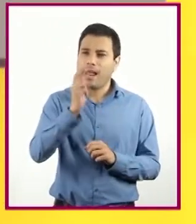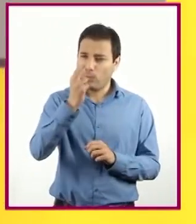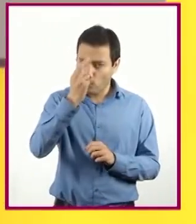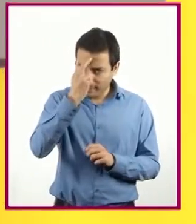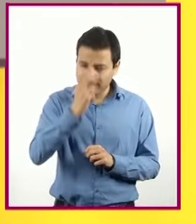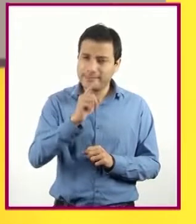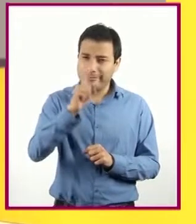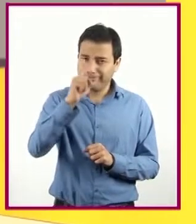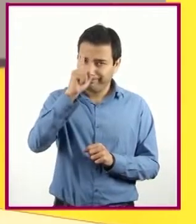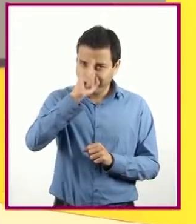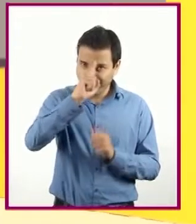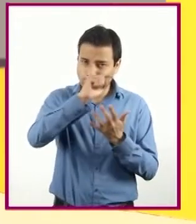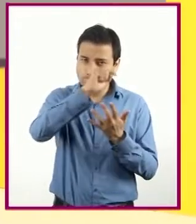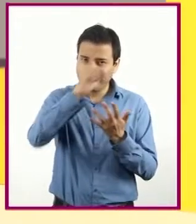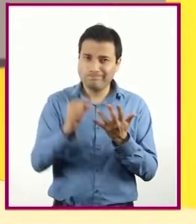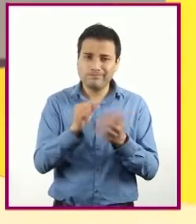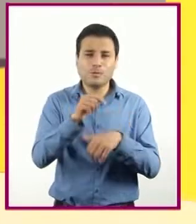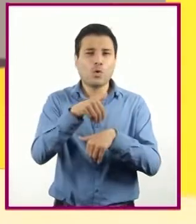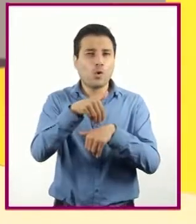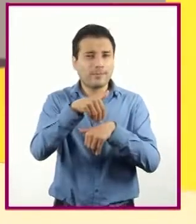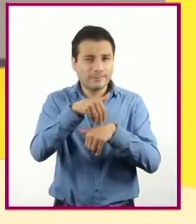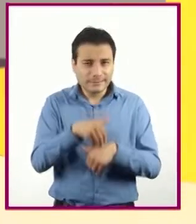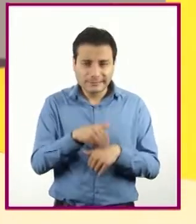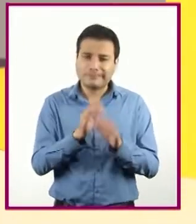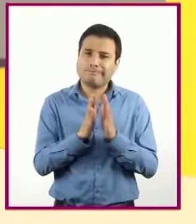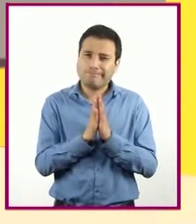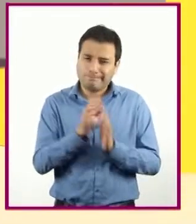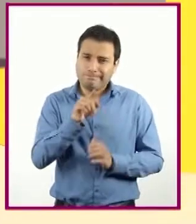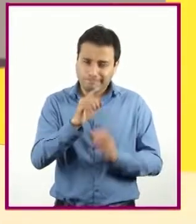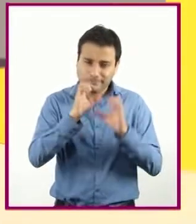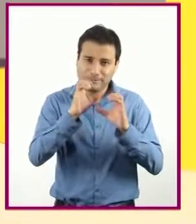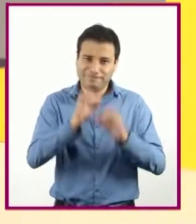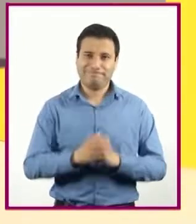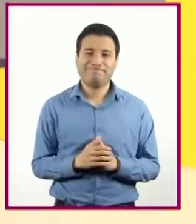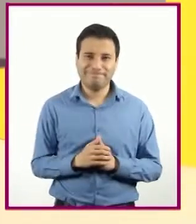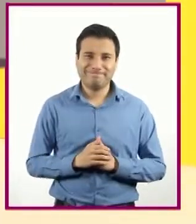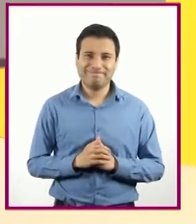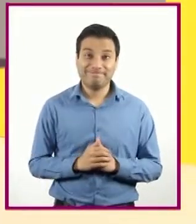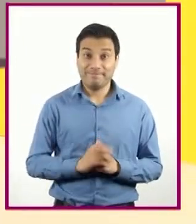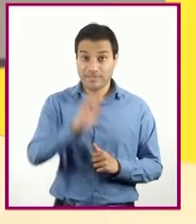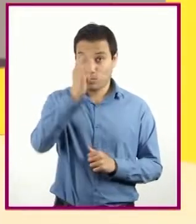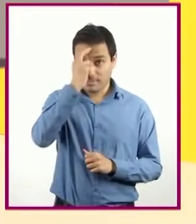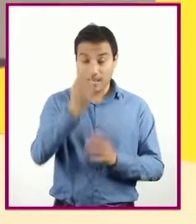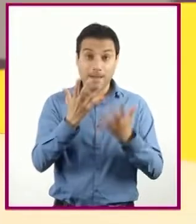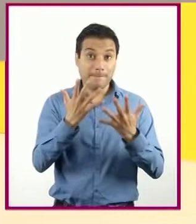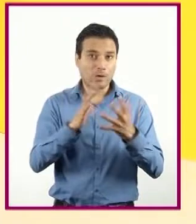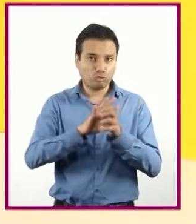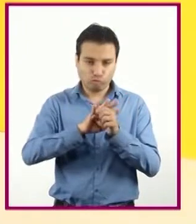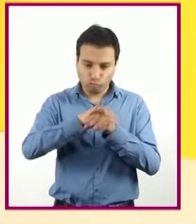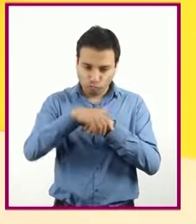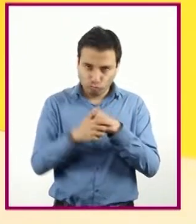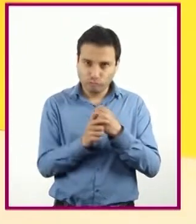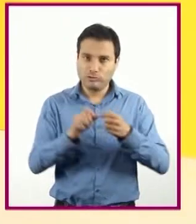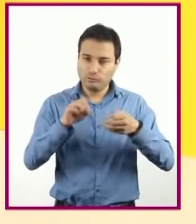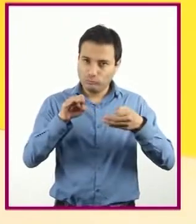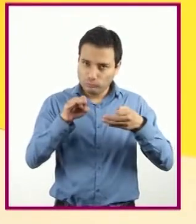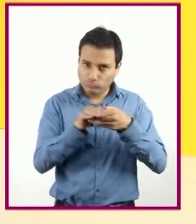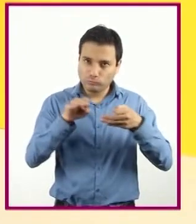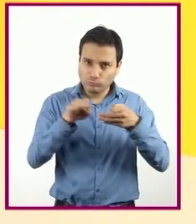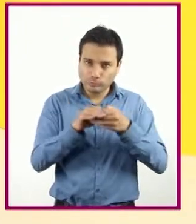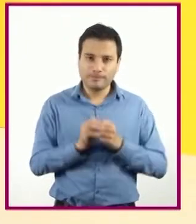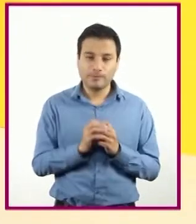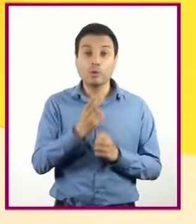medidas de cuidado ante la contingencia en la que nos encontramos. Recuerden lavarse continuamente las manos,